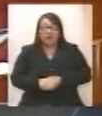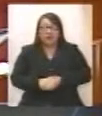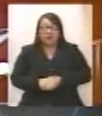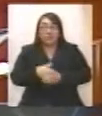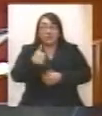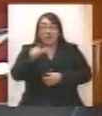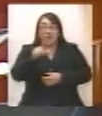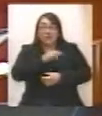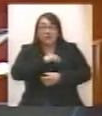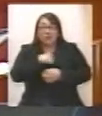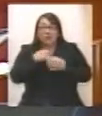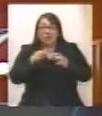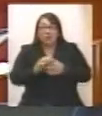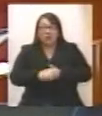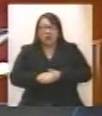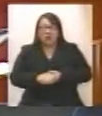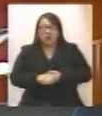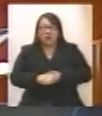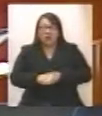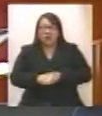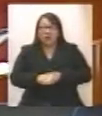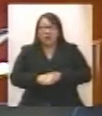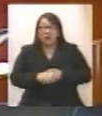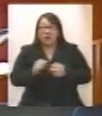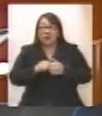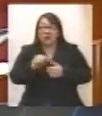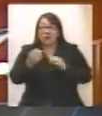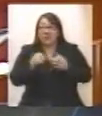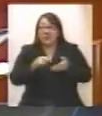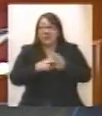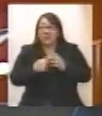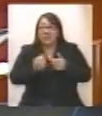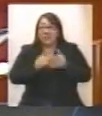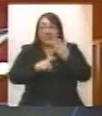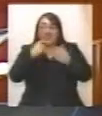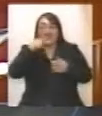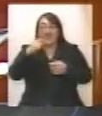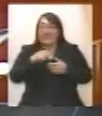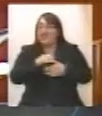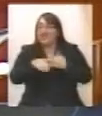al Ministerio Público el presupuesto necesario